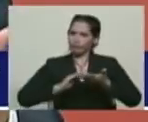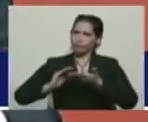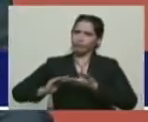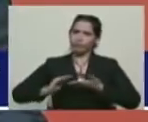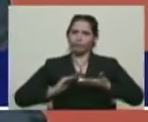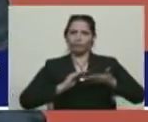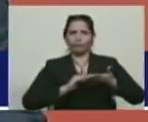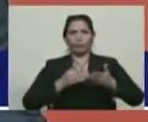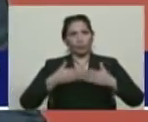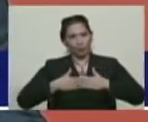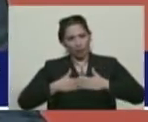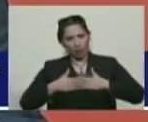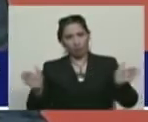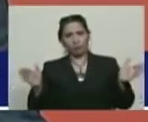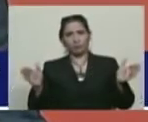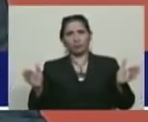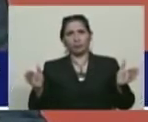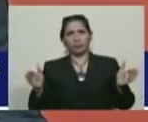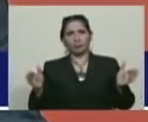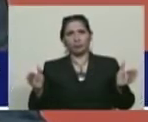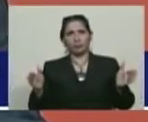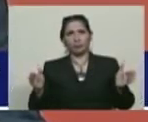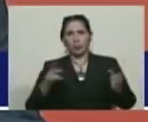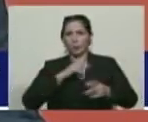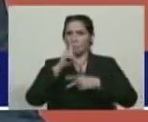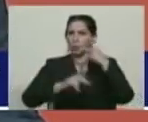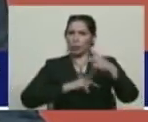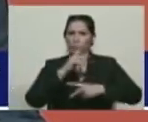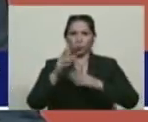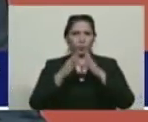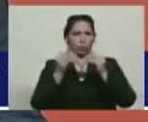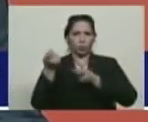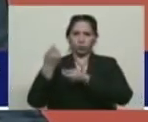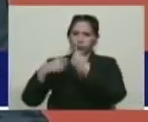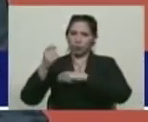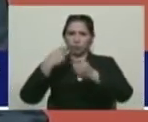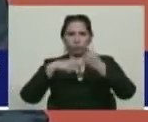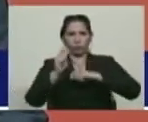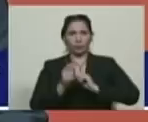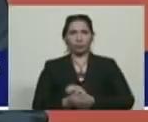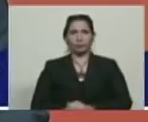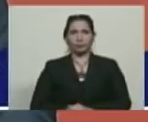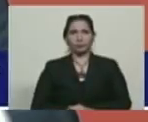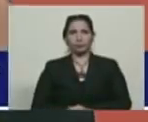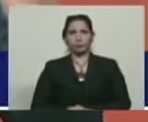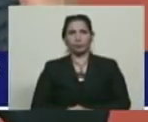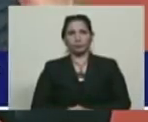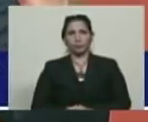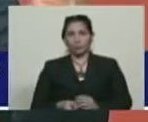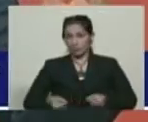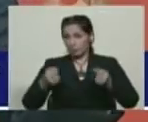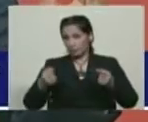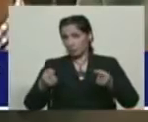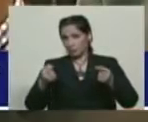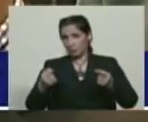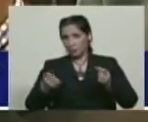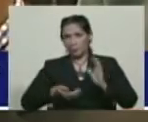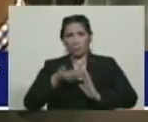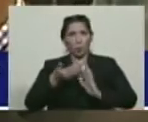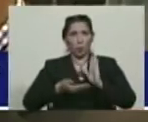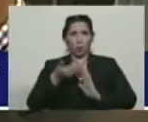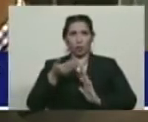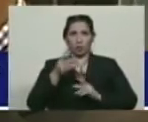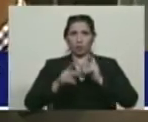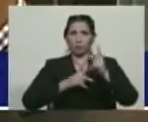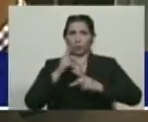y garantizaron la presencia de los productos en los anaqueles de esa cadena una cadena importante de